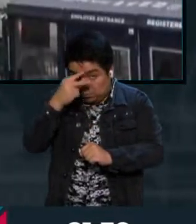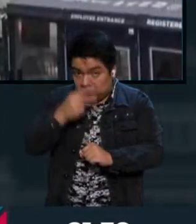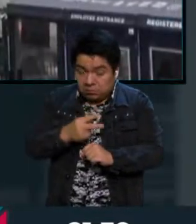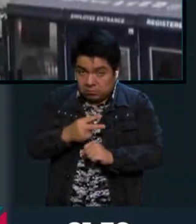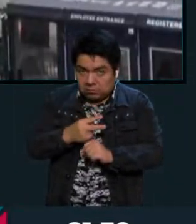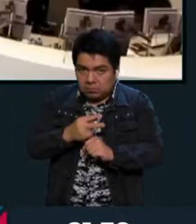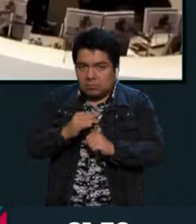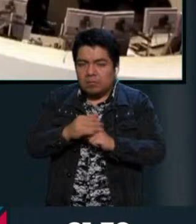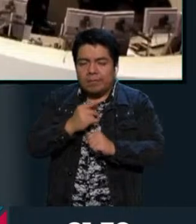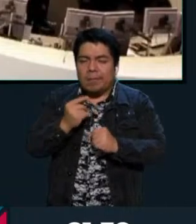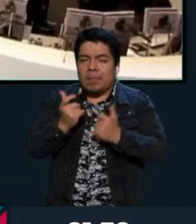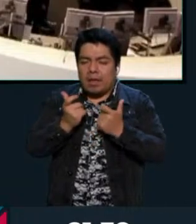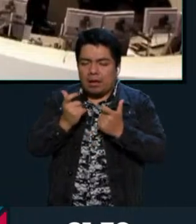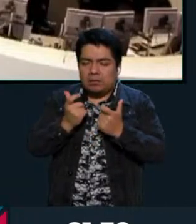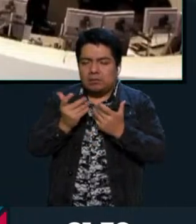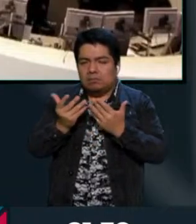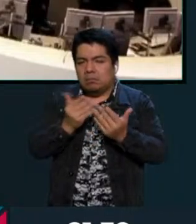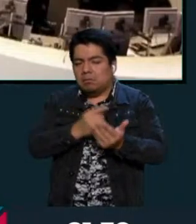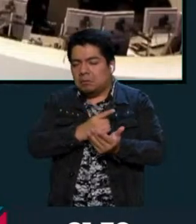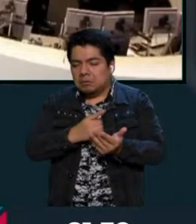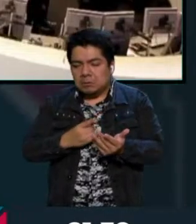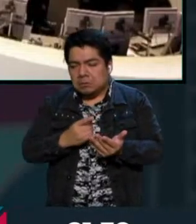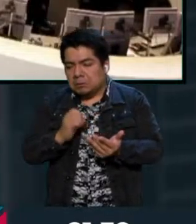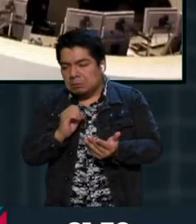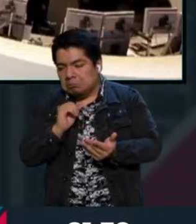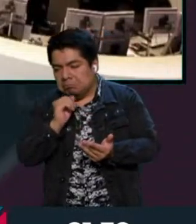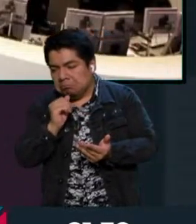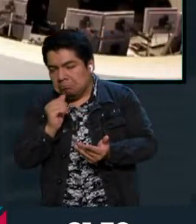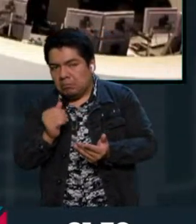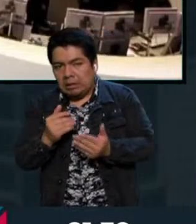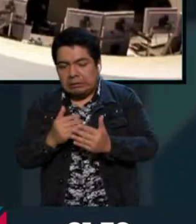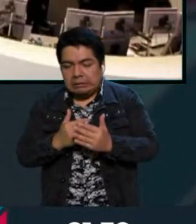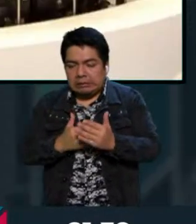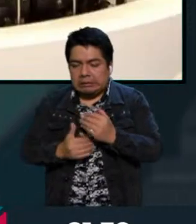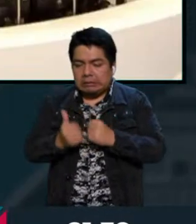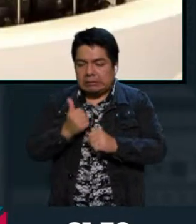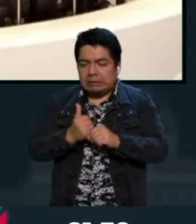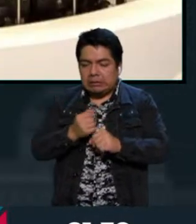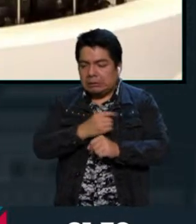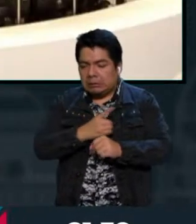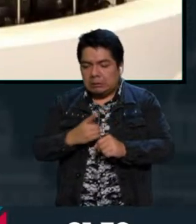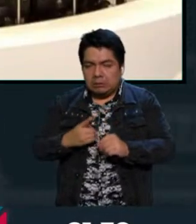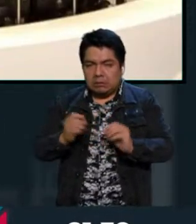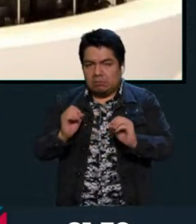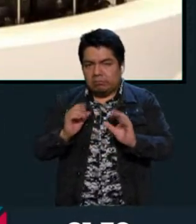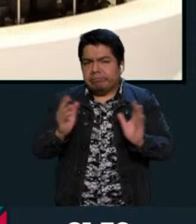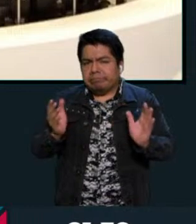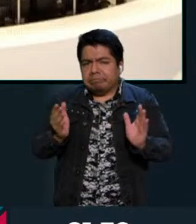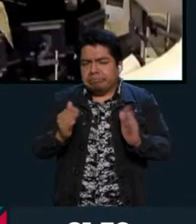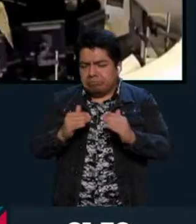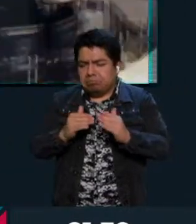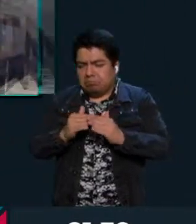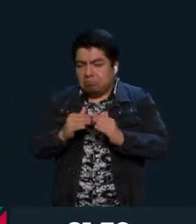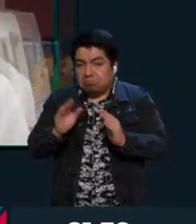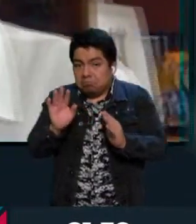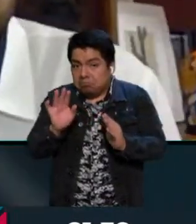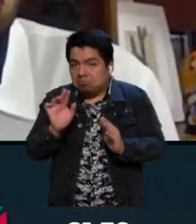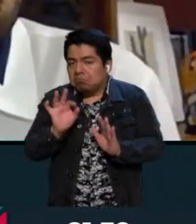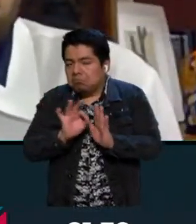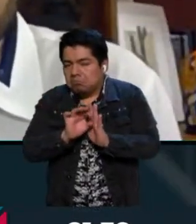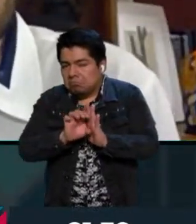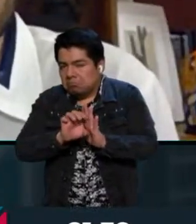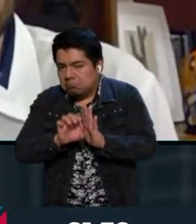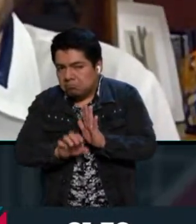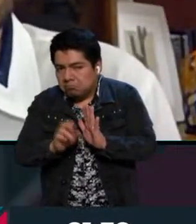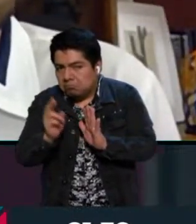es una economía con poca deuda, no se han endeudado mucho en los últimos años, tendría margen de hacerlo si lo necesitara,